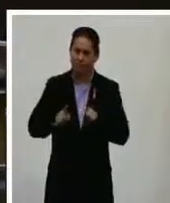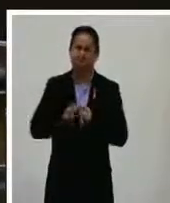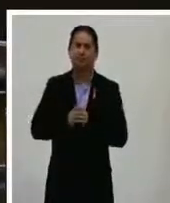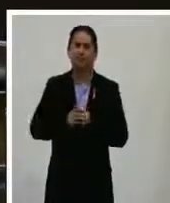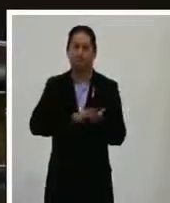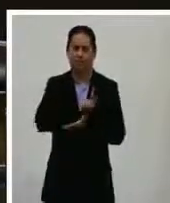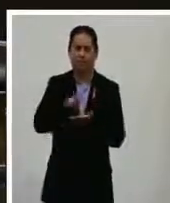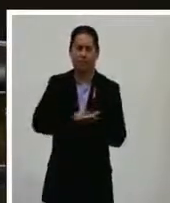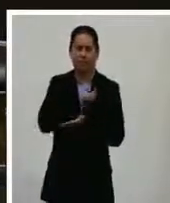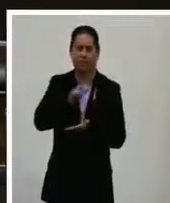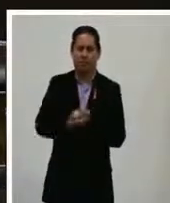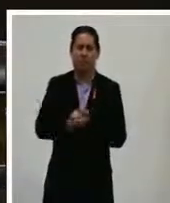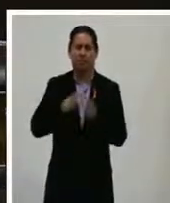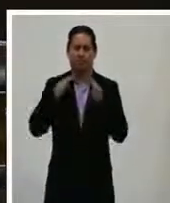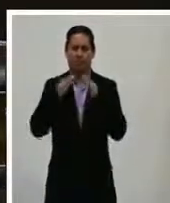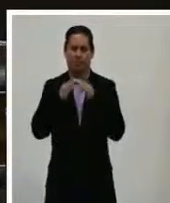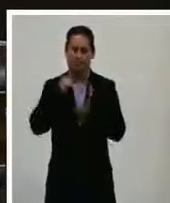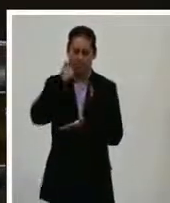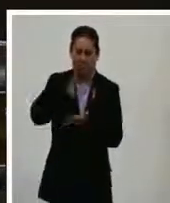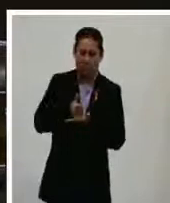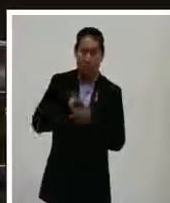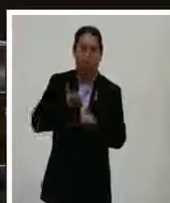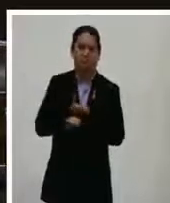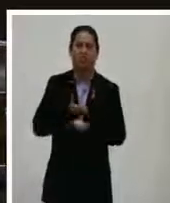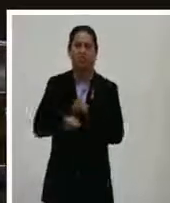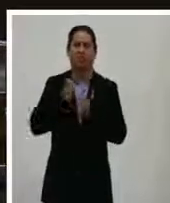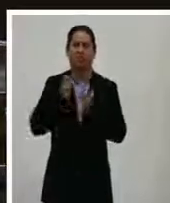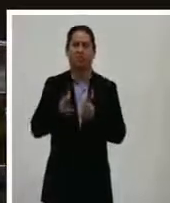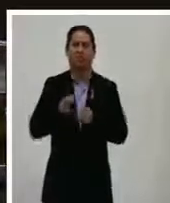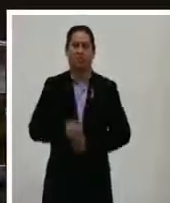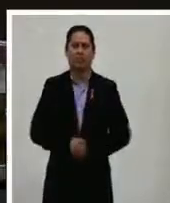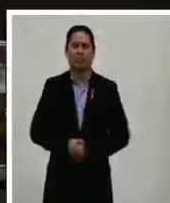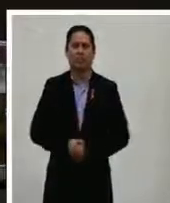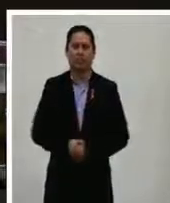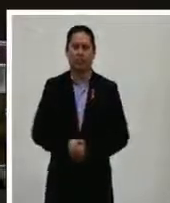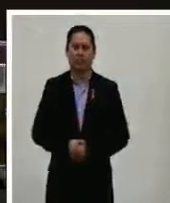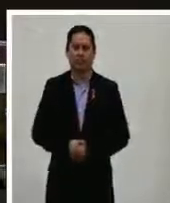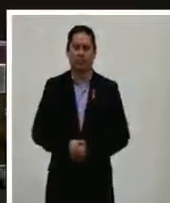de la ley de catastro para el estado de chiapas